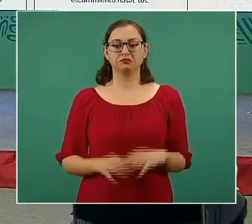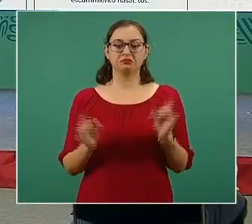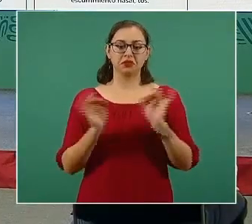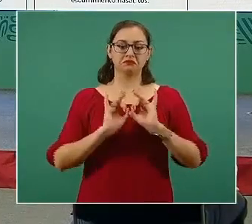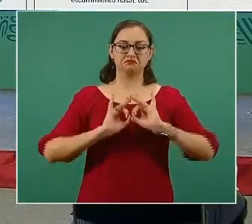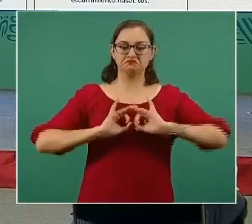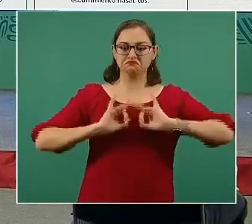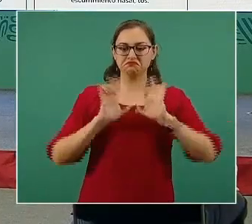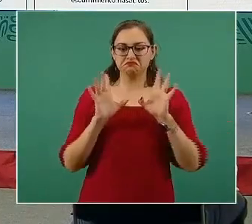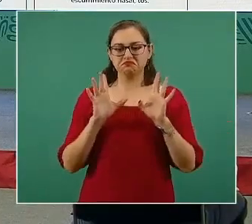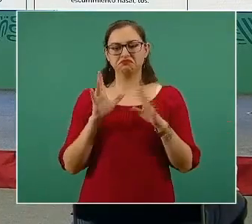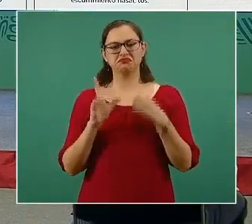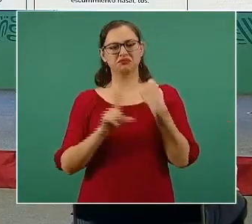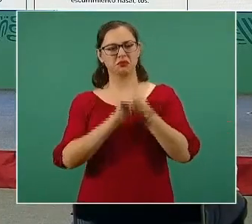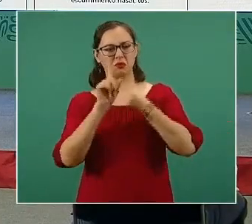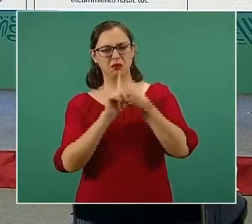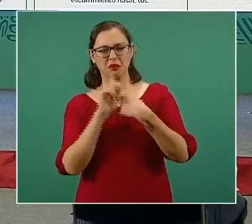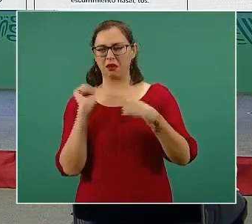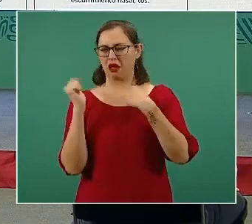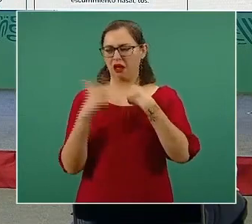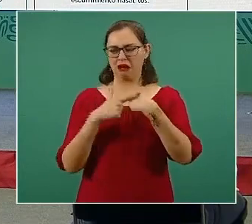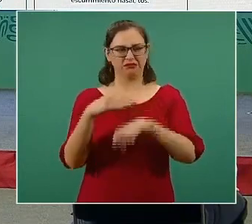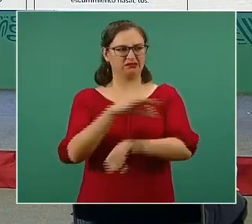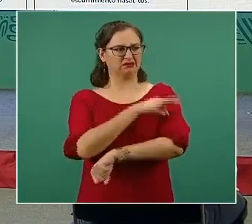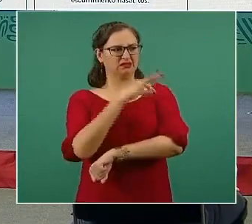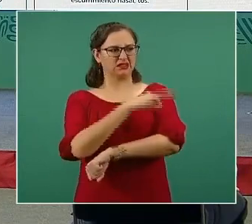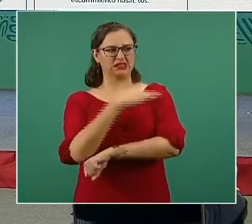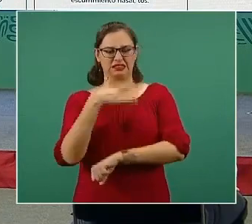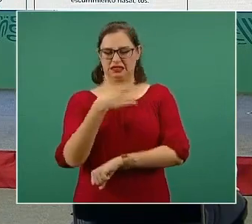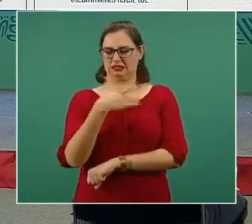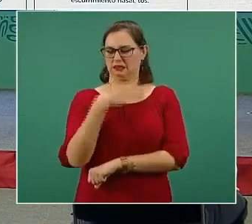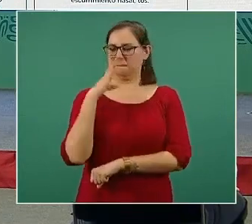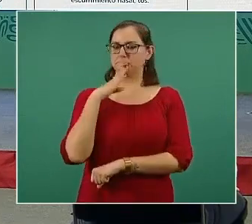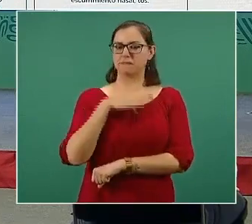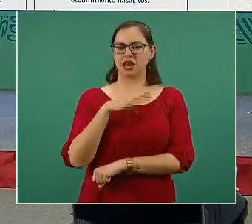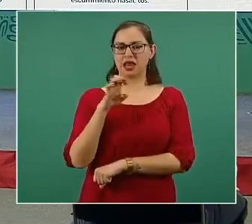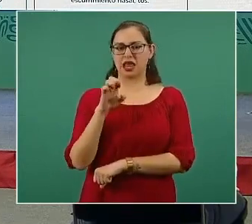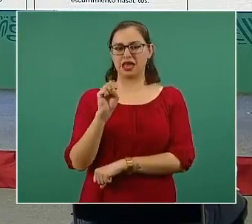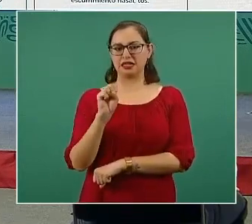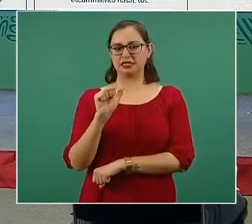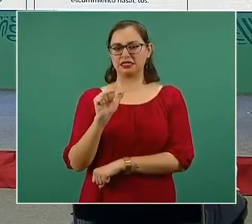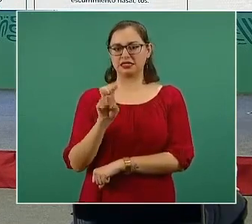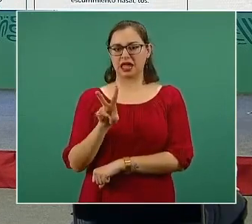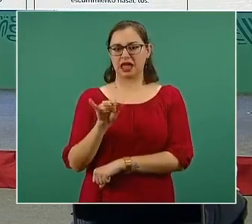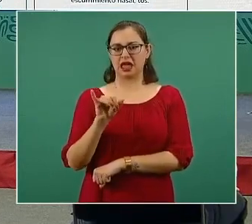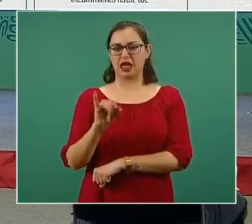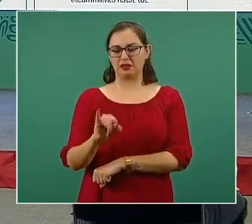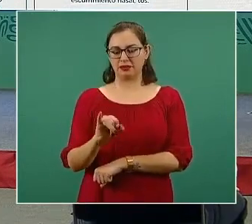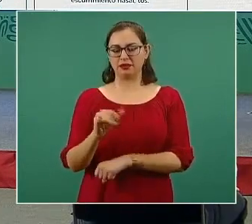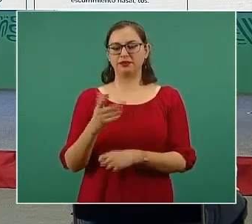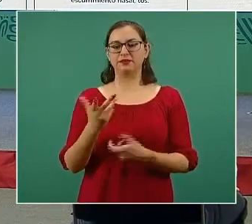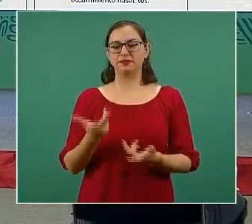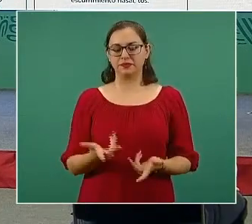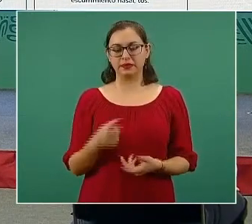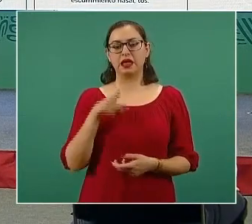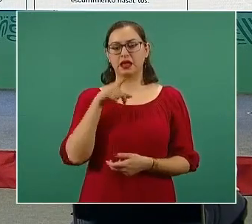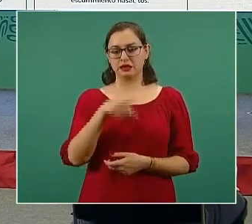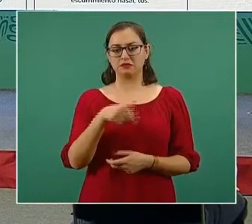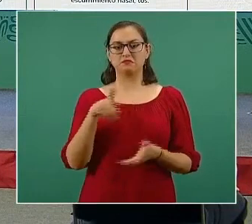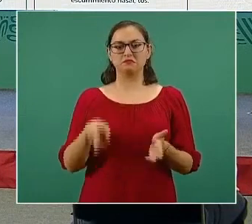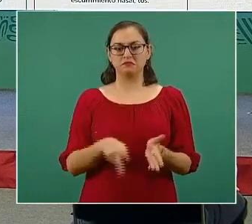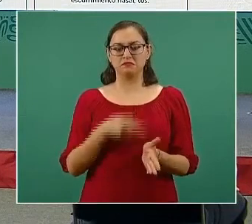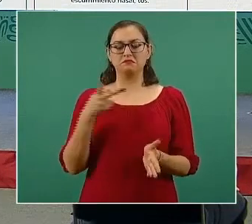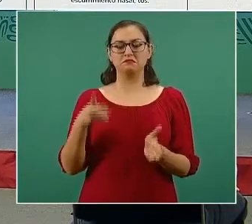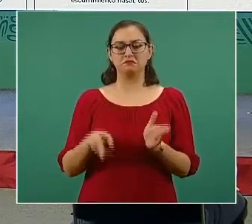los famosos ESAVIS, que hay ESAVIS frecuentes, ESAVIS poco frecuentes. Esto se ha